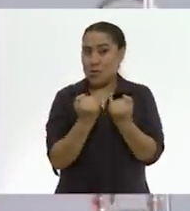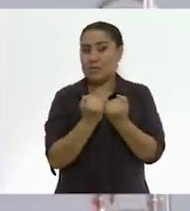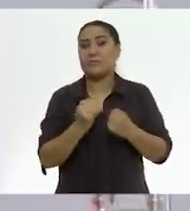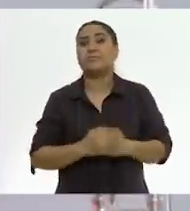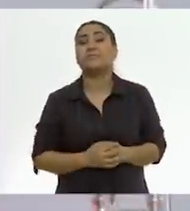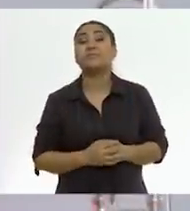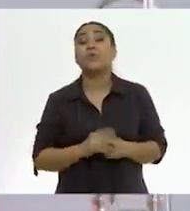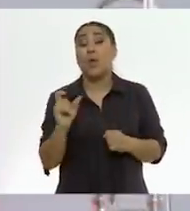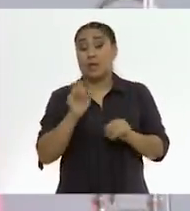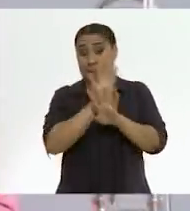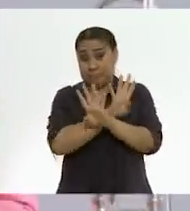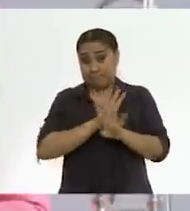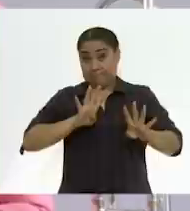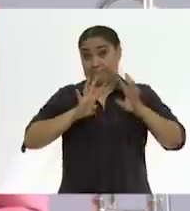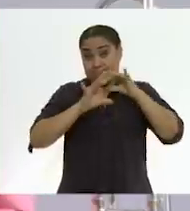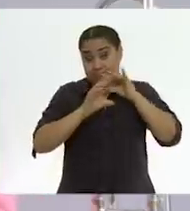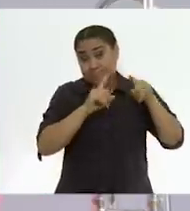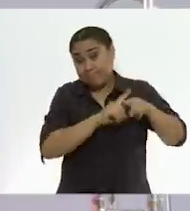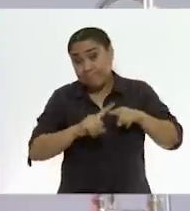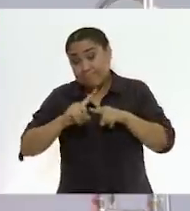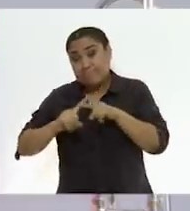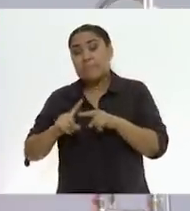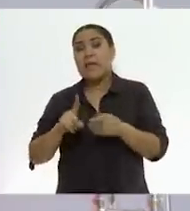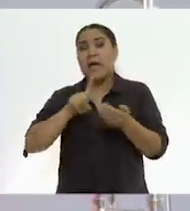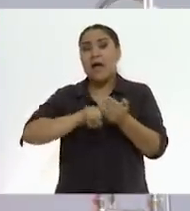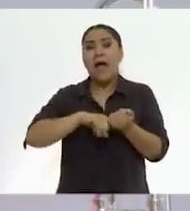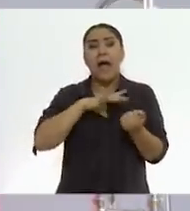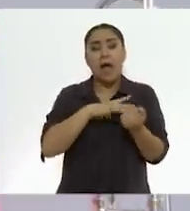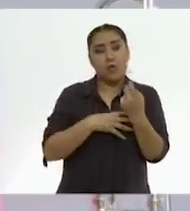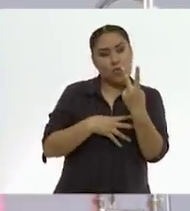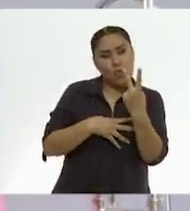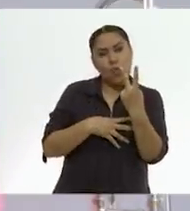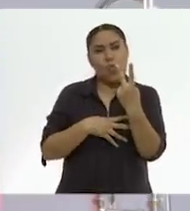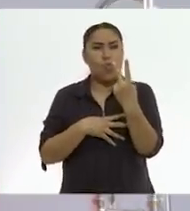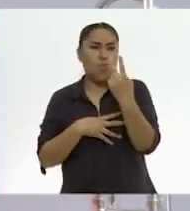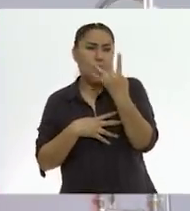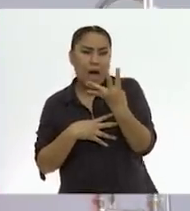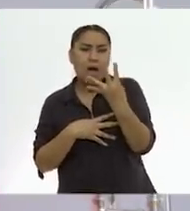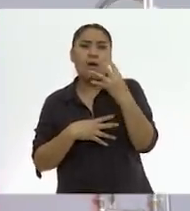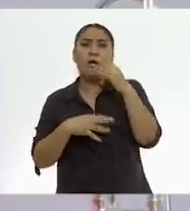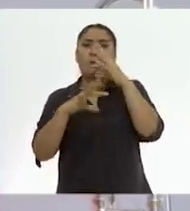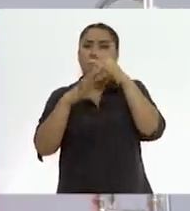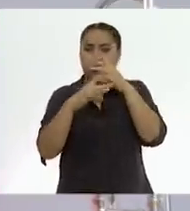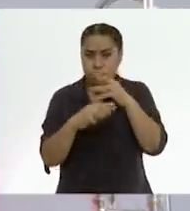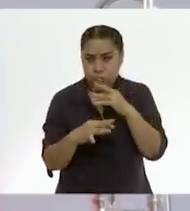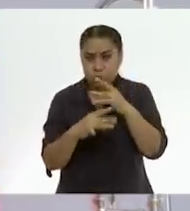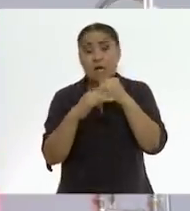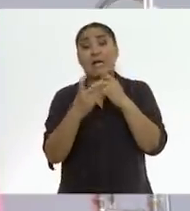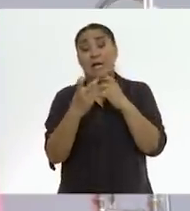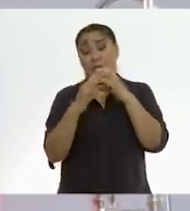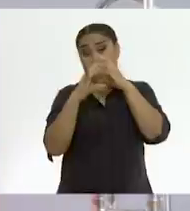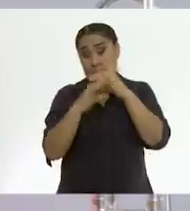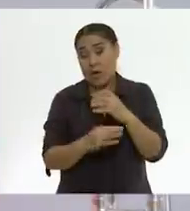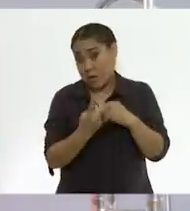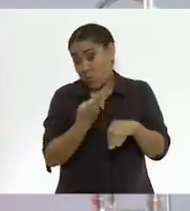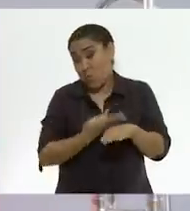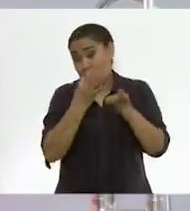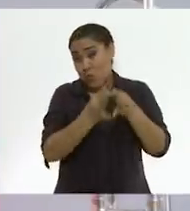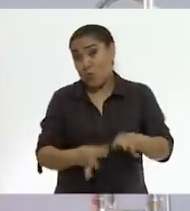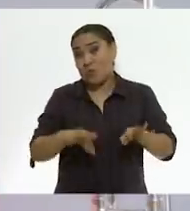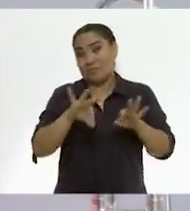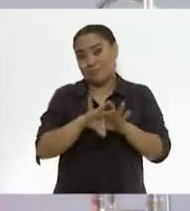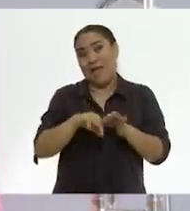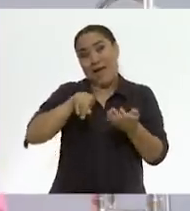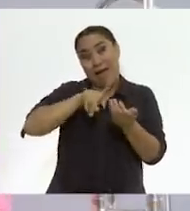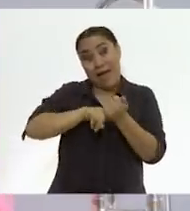En una orquesta sinfónica podemos encontrar entre 2 a 4 trompetas. La trompeta tiene un papel muy importante dentro